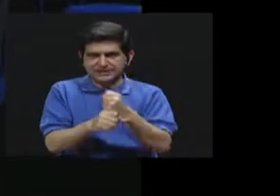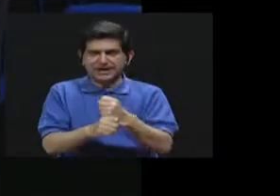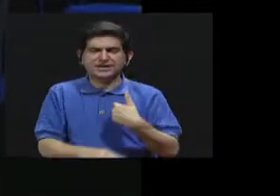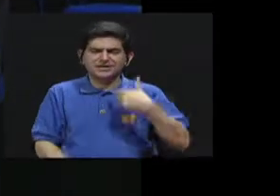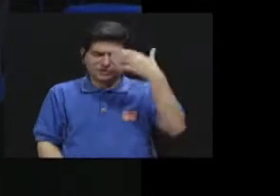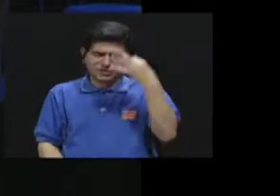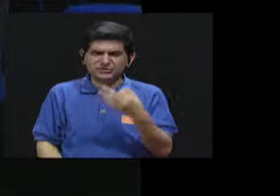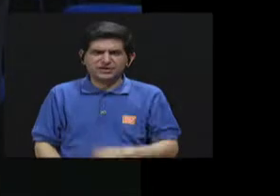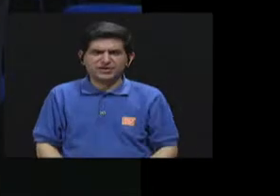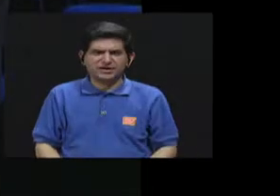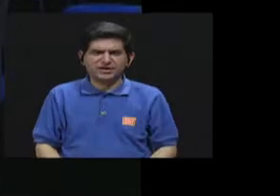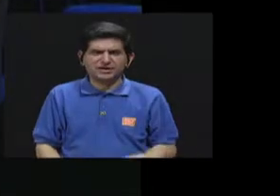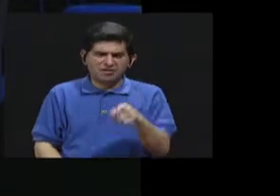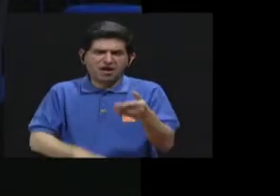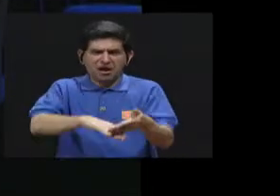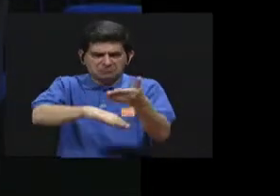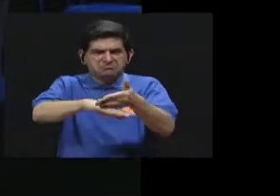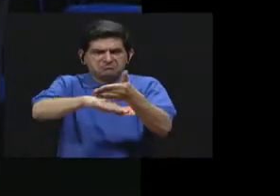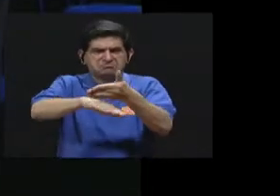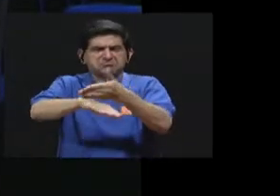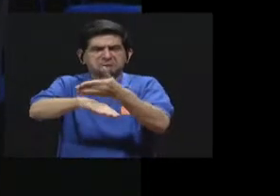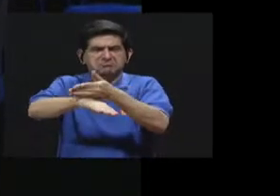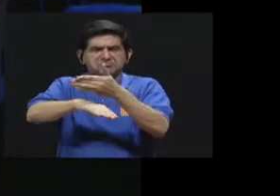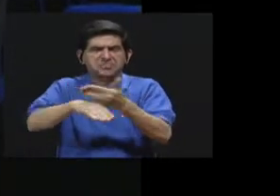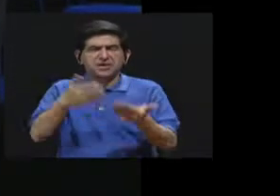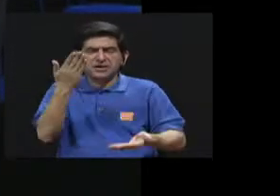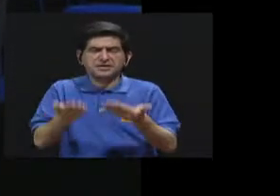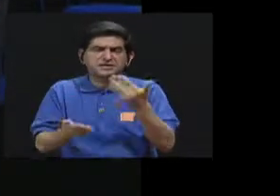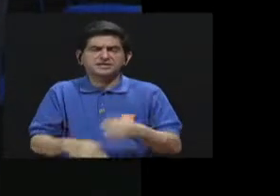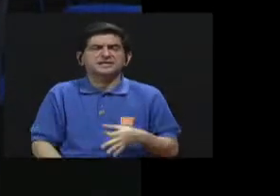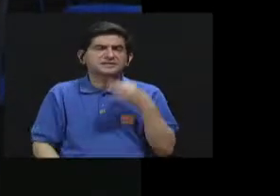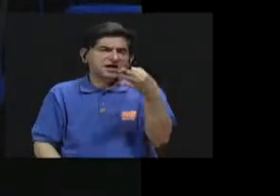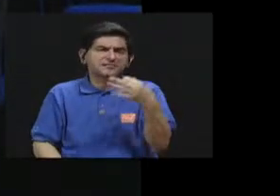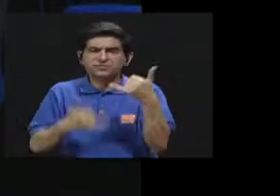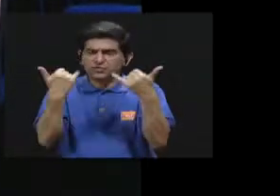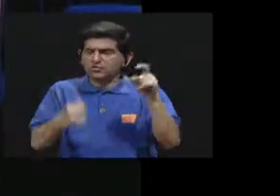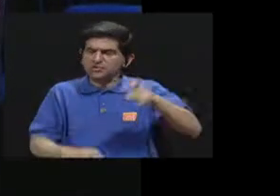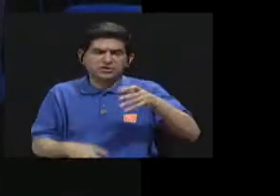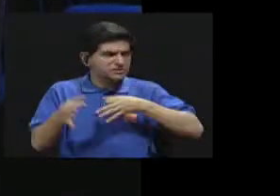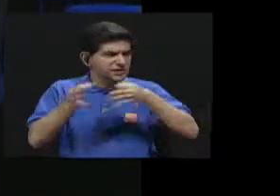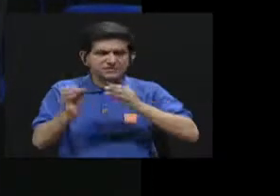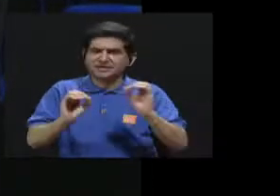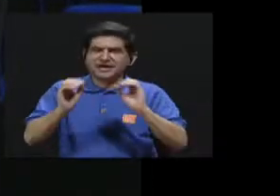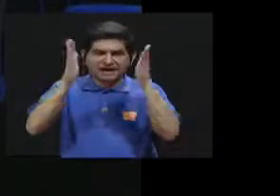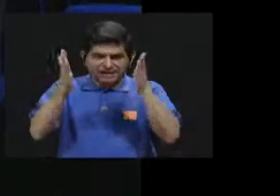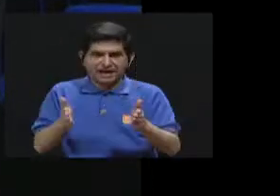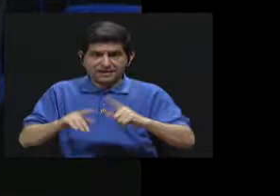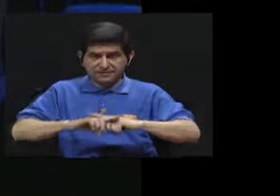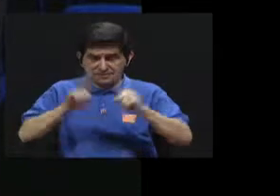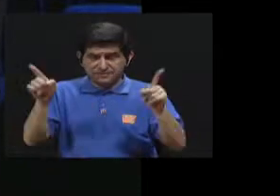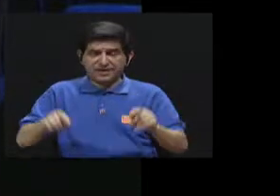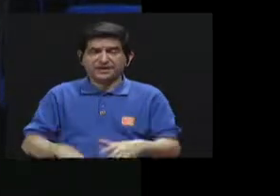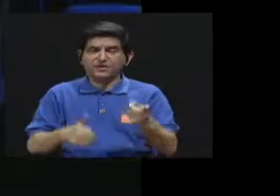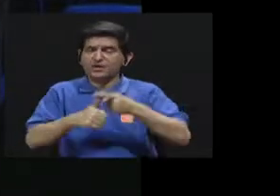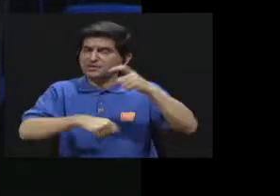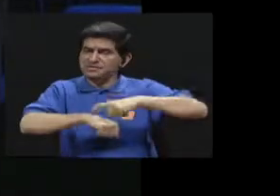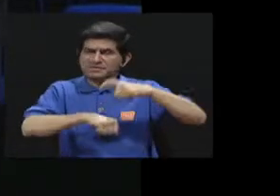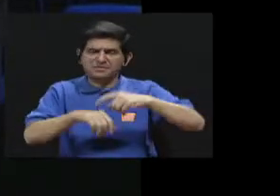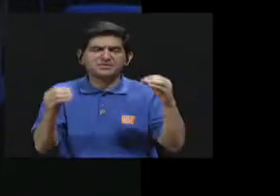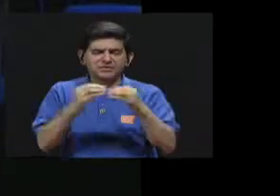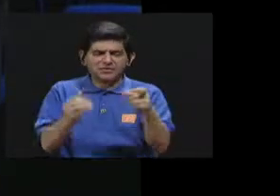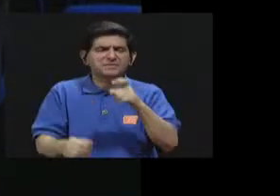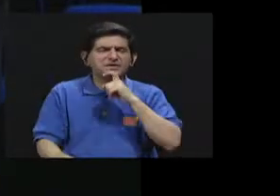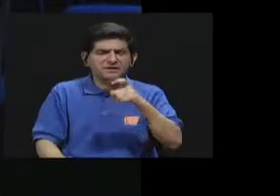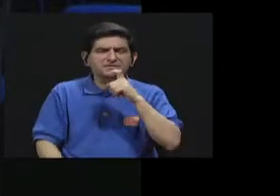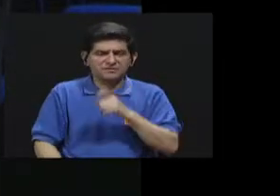es lo que se va a hacer. Entonces, bueno, ya este es el tercer año y me imagino que va a ir avanzando en ese sentido, y dentro de un par